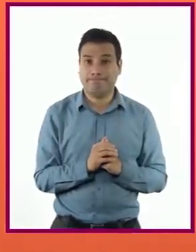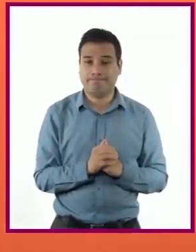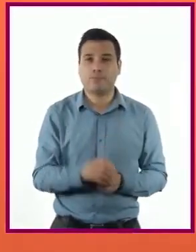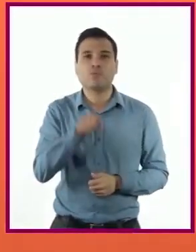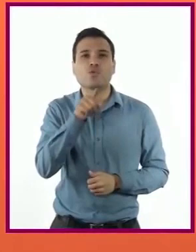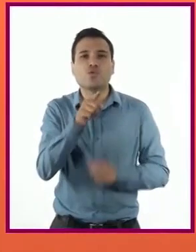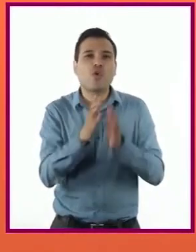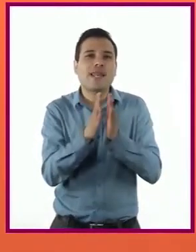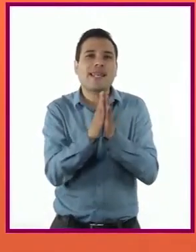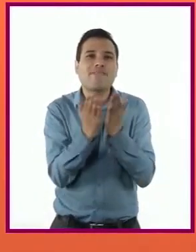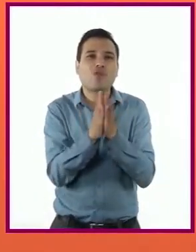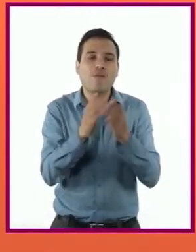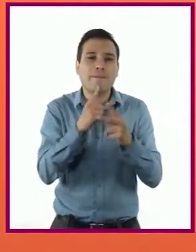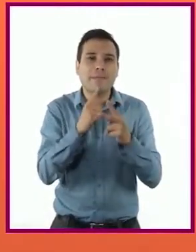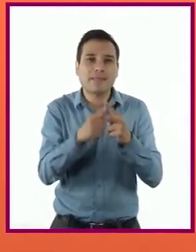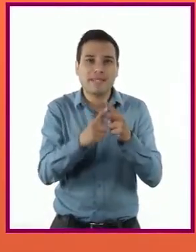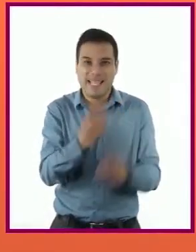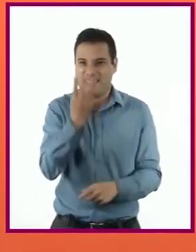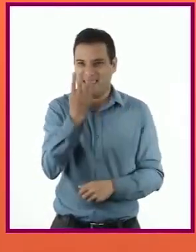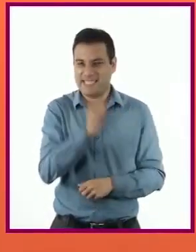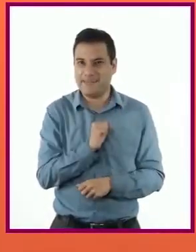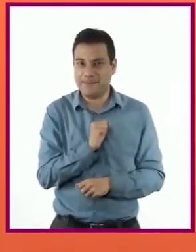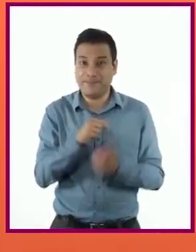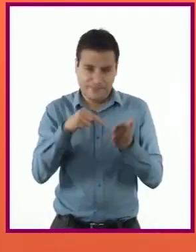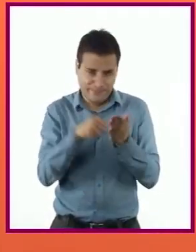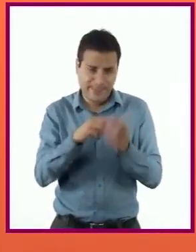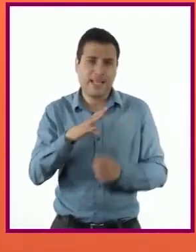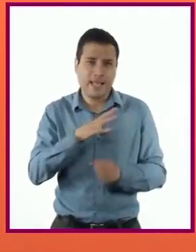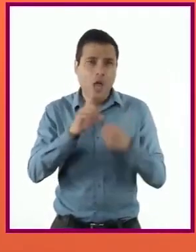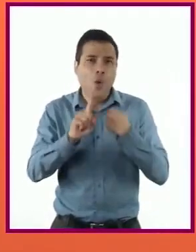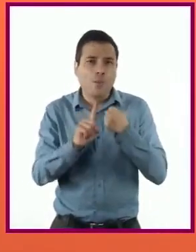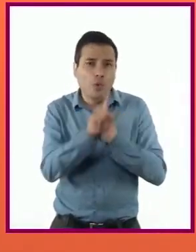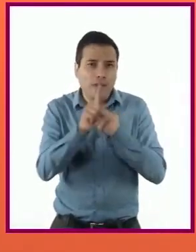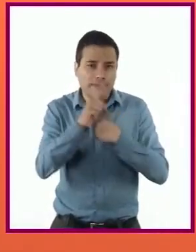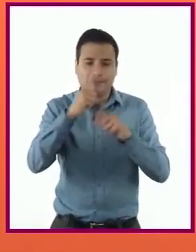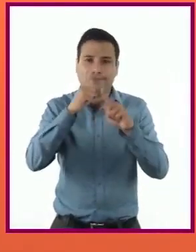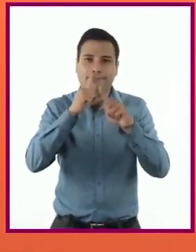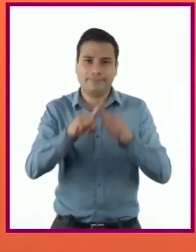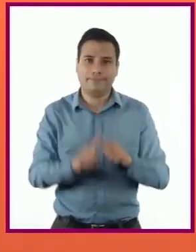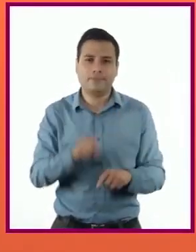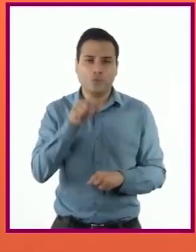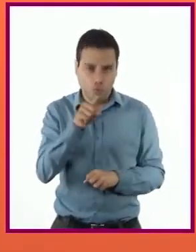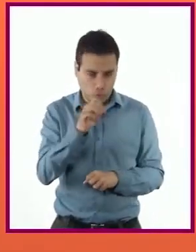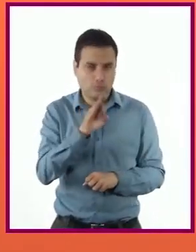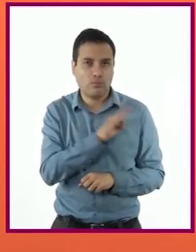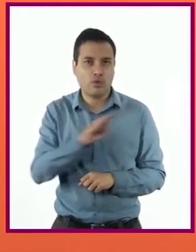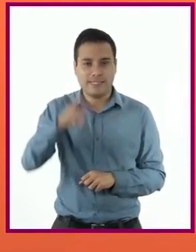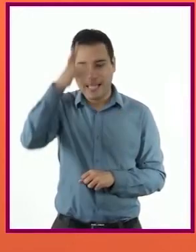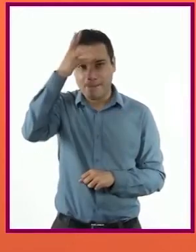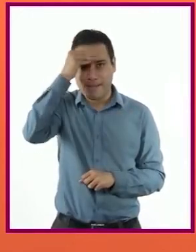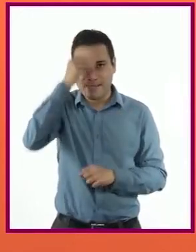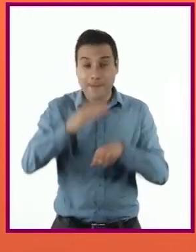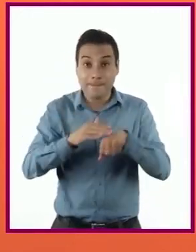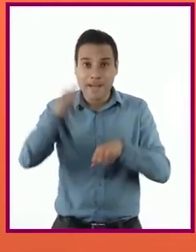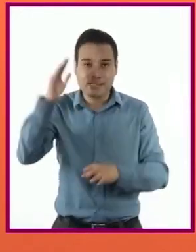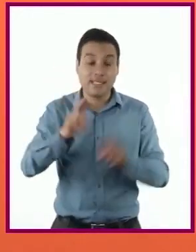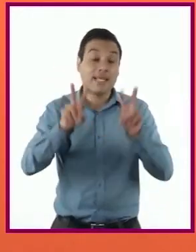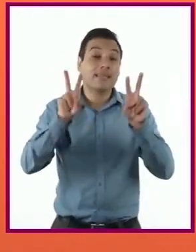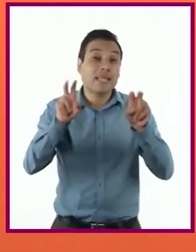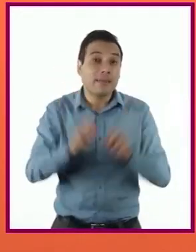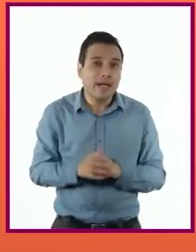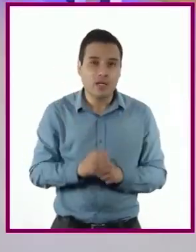de matemáticas de tercer grado se encuentran diversos problemas para ampliar su conocimiento sobre el uso del software de